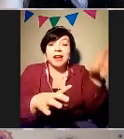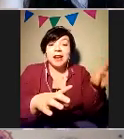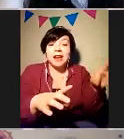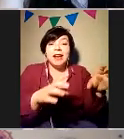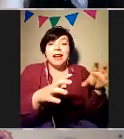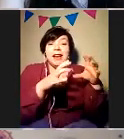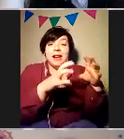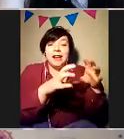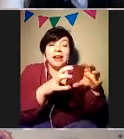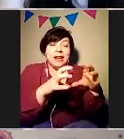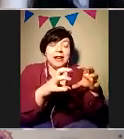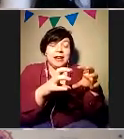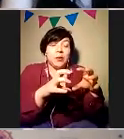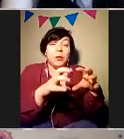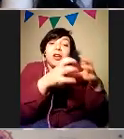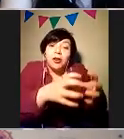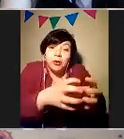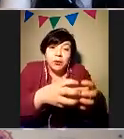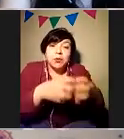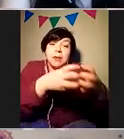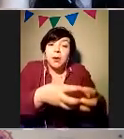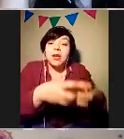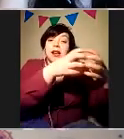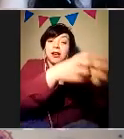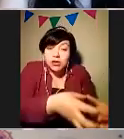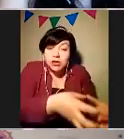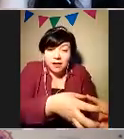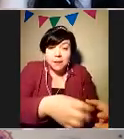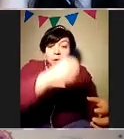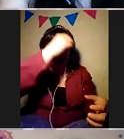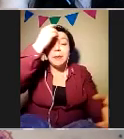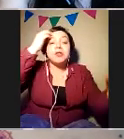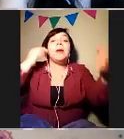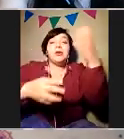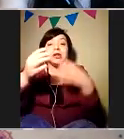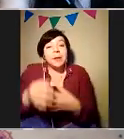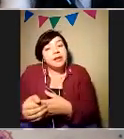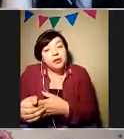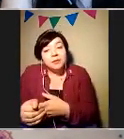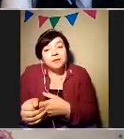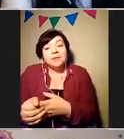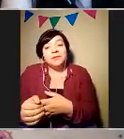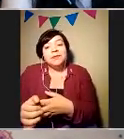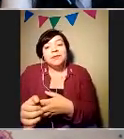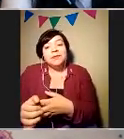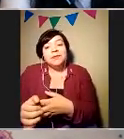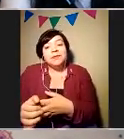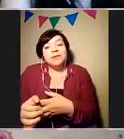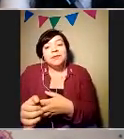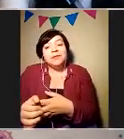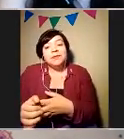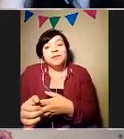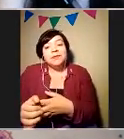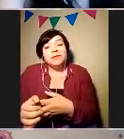las animaciones tienen que generar un icono y un símbolo que sea reconocible, pero las personas, por otra parte, no.